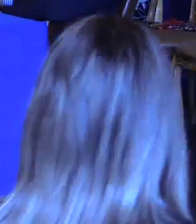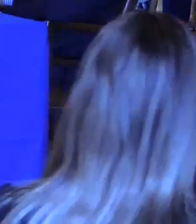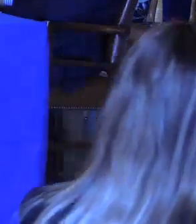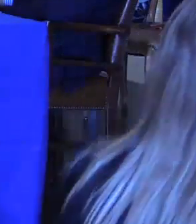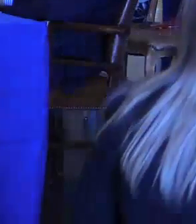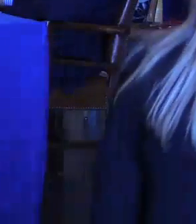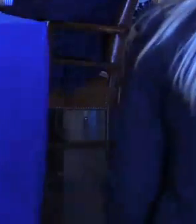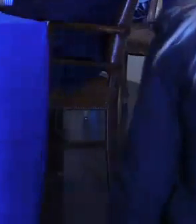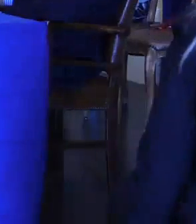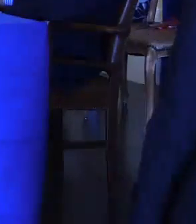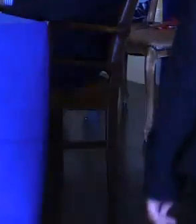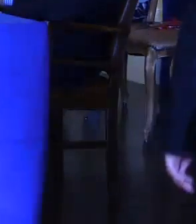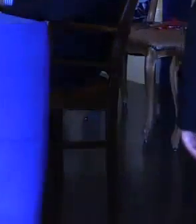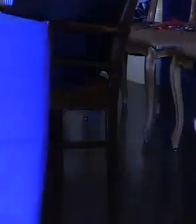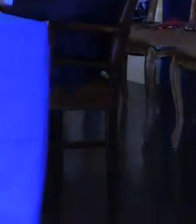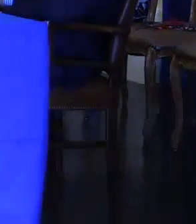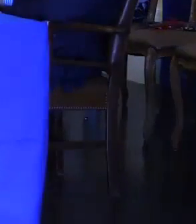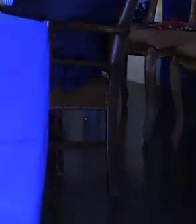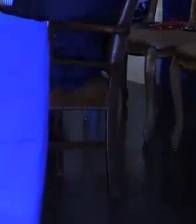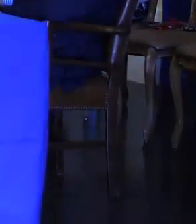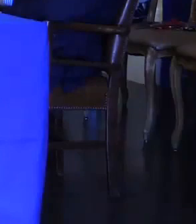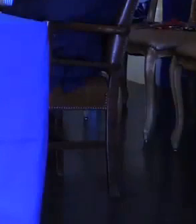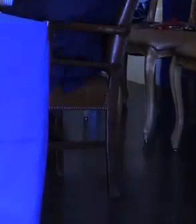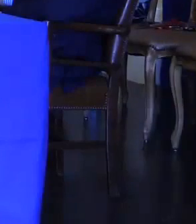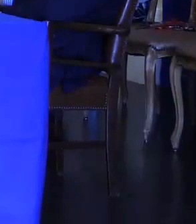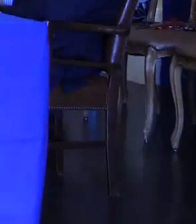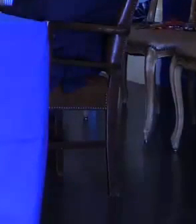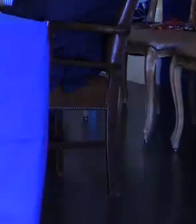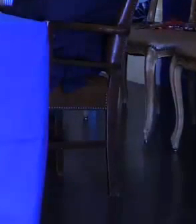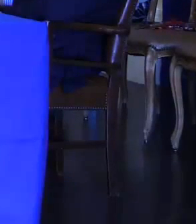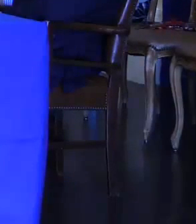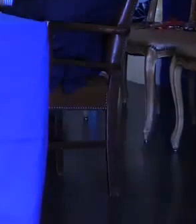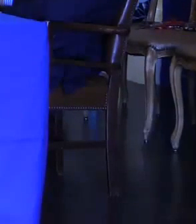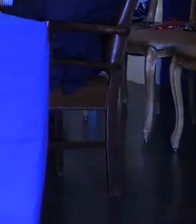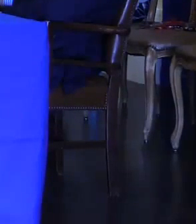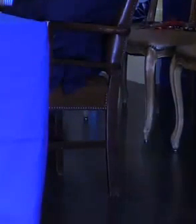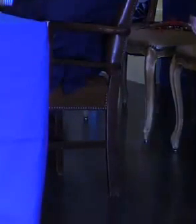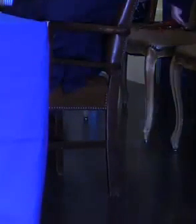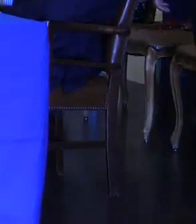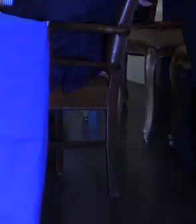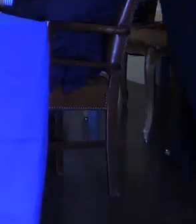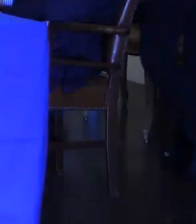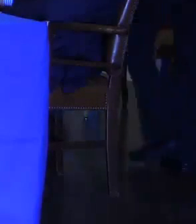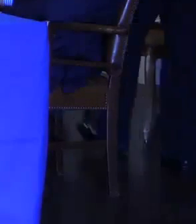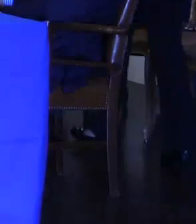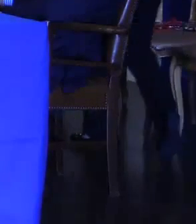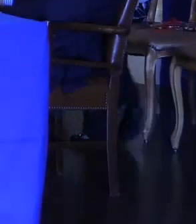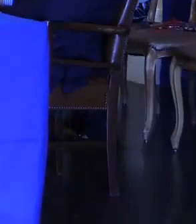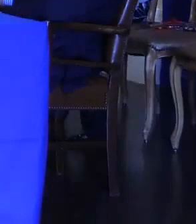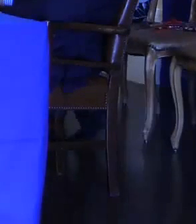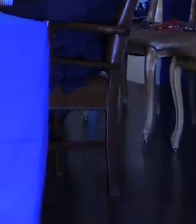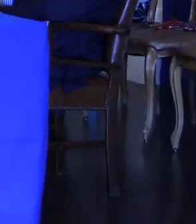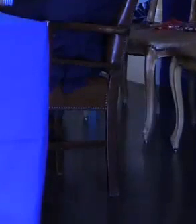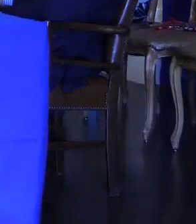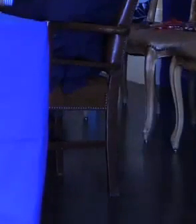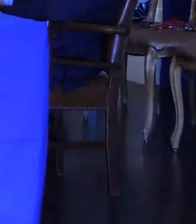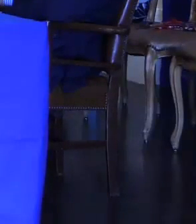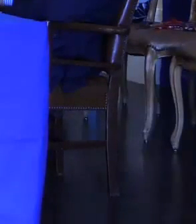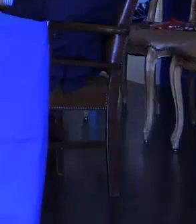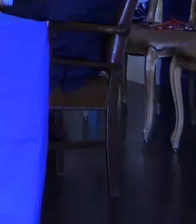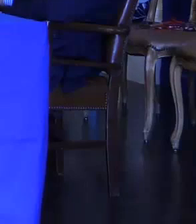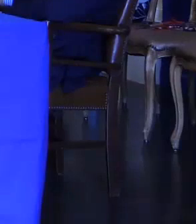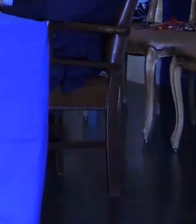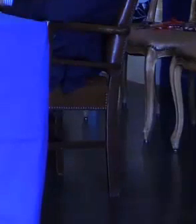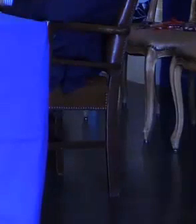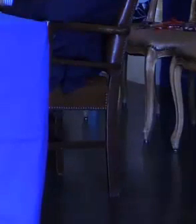Thank you, Ambassador Mendez. And that brings us to the end of the question and answer period, and I'd now like to offer you the floor